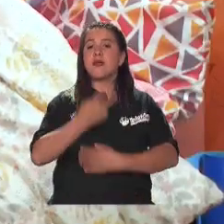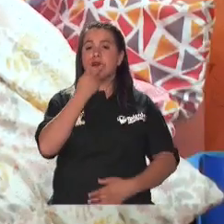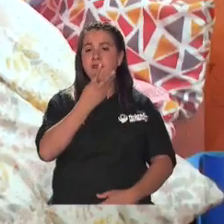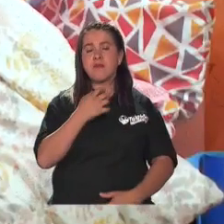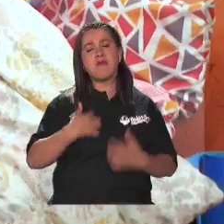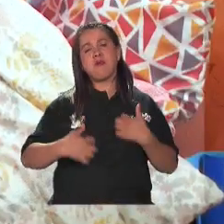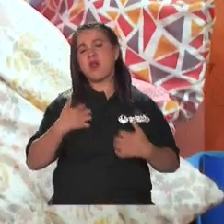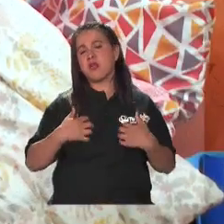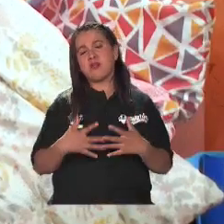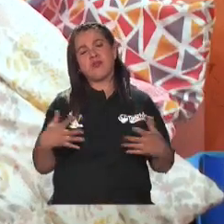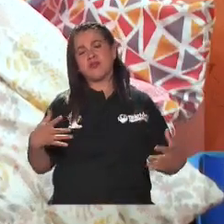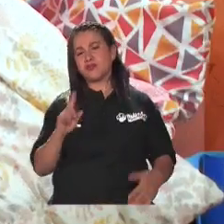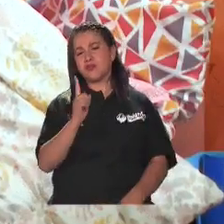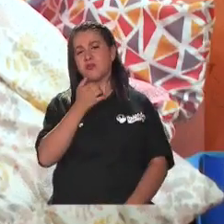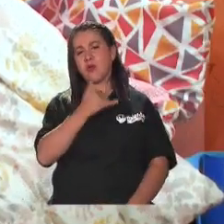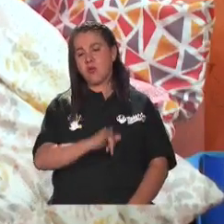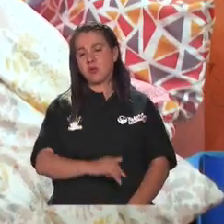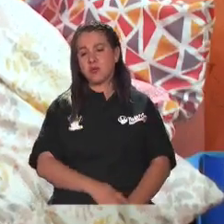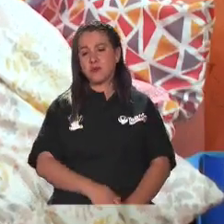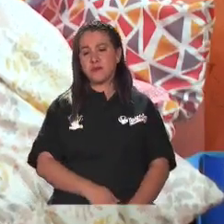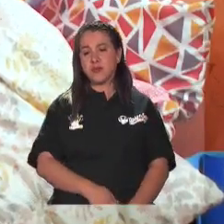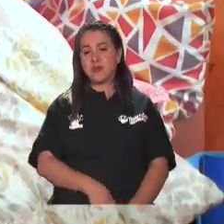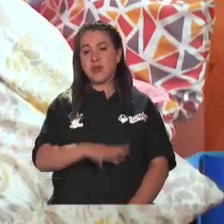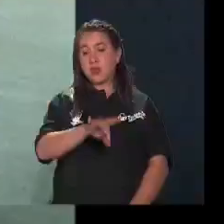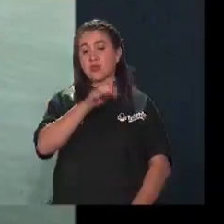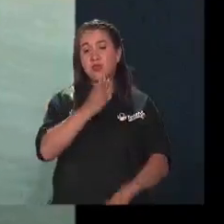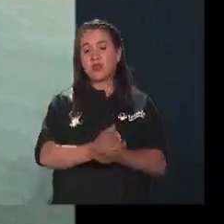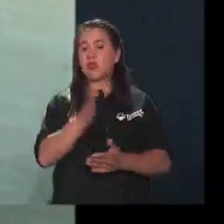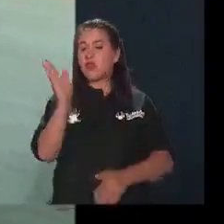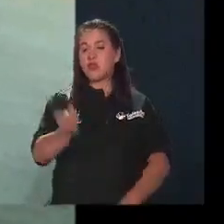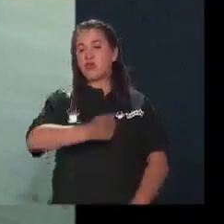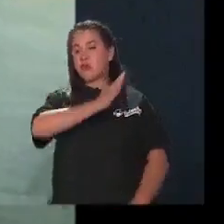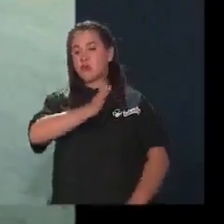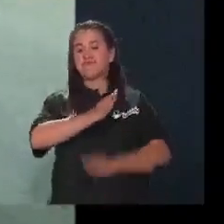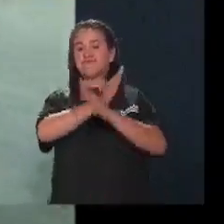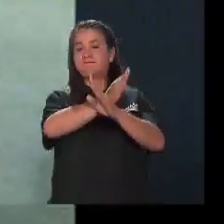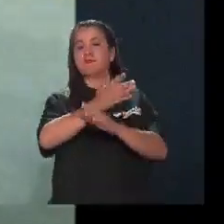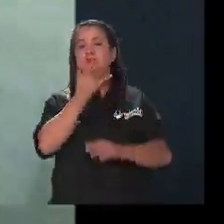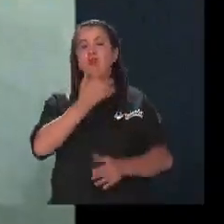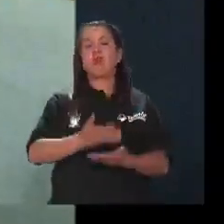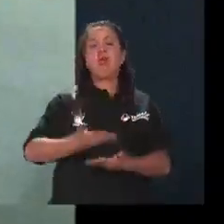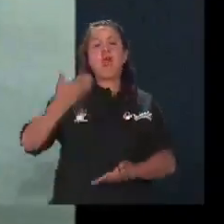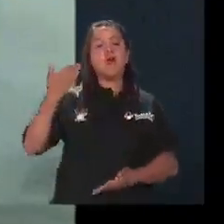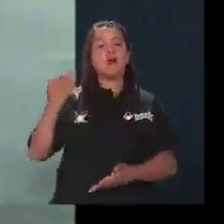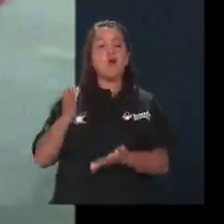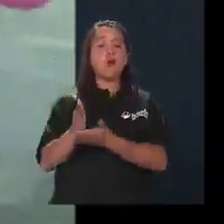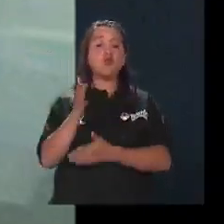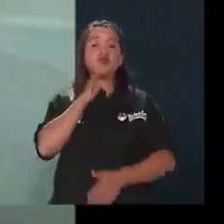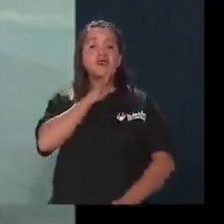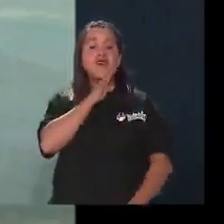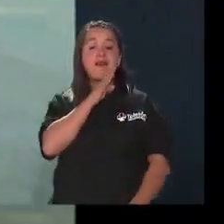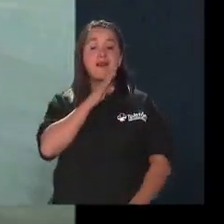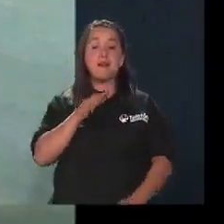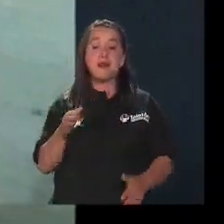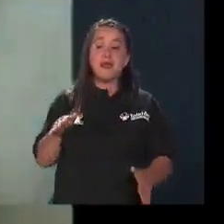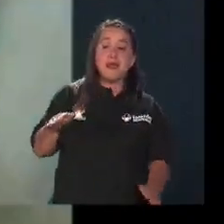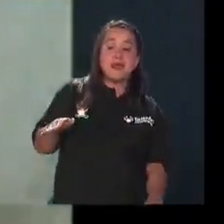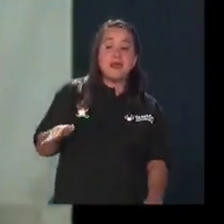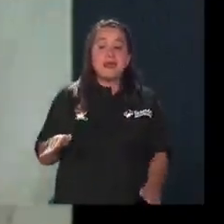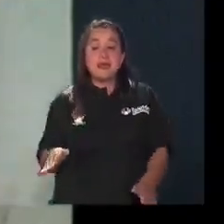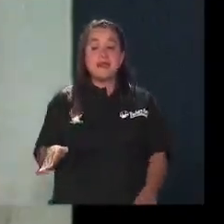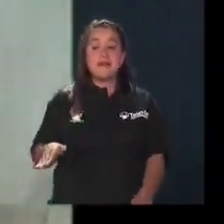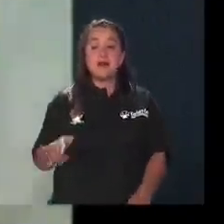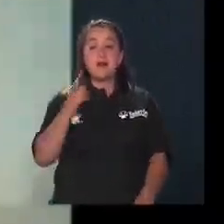que me molesta en las prótesis. Y desde ese día decidí dejar de usarlas, porque en un principio las utilizaba por un tema de equilibrio, para no